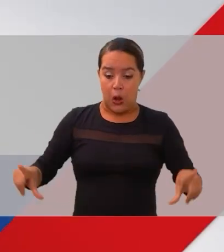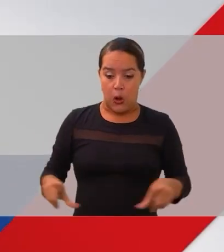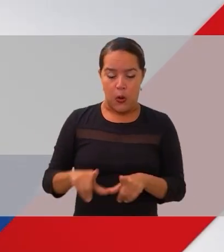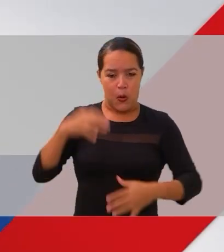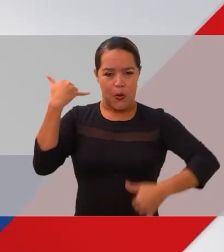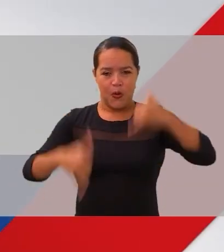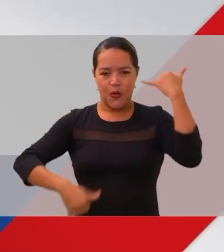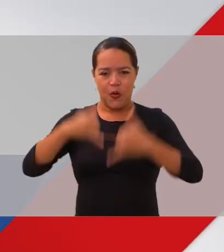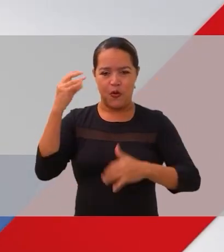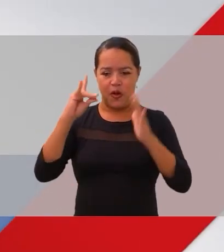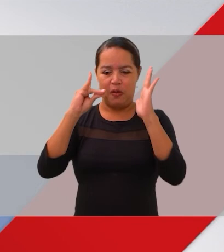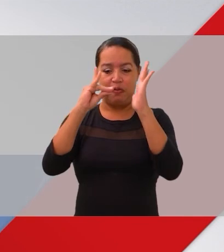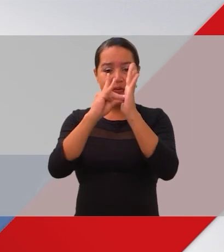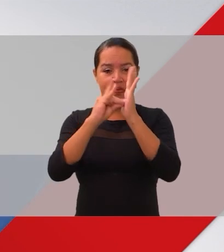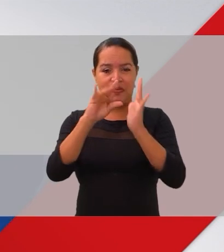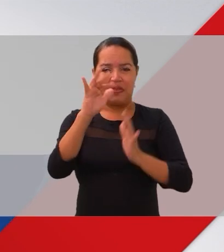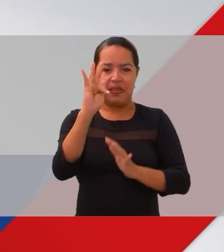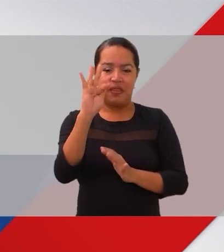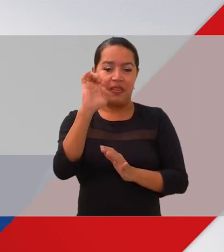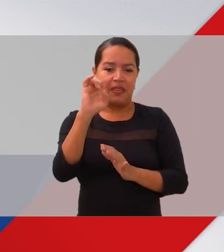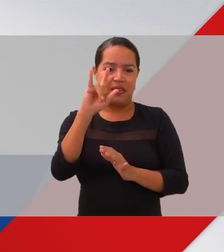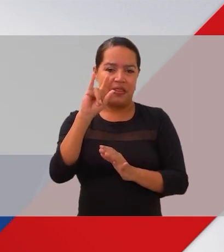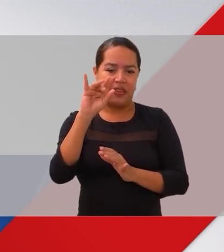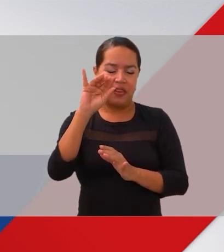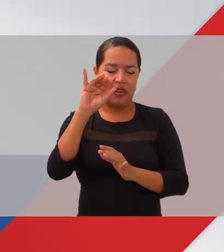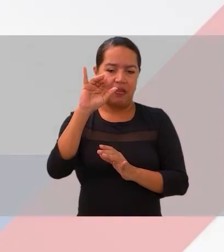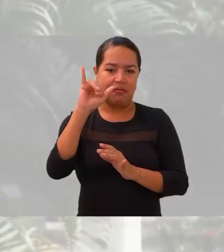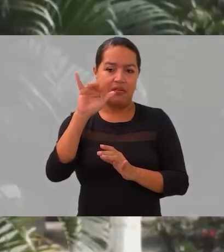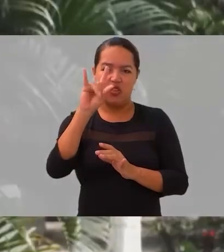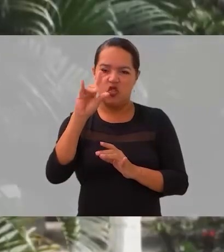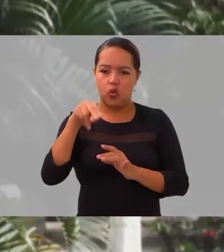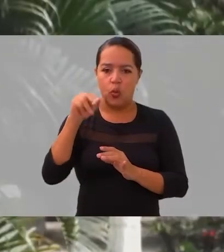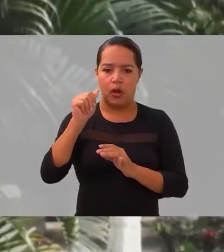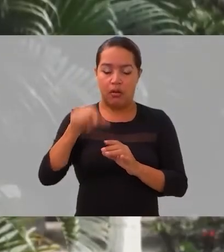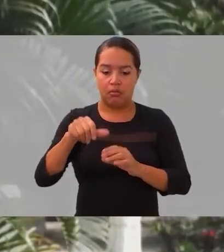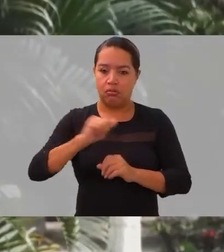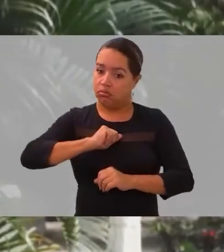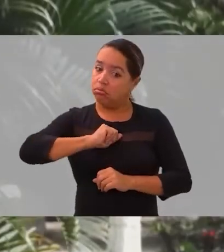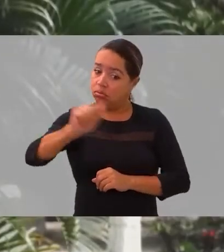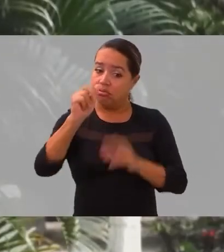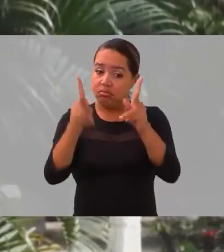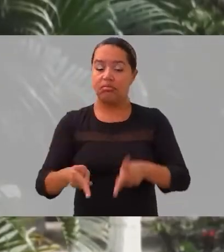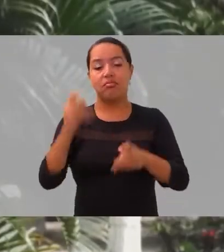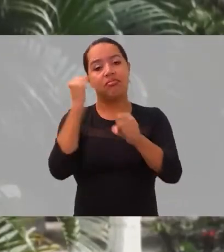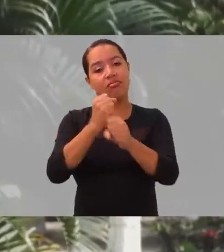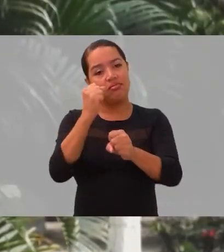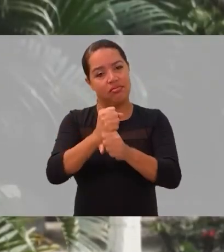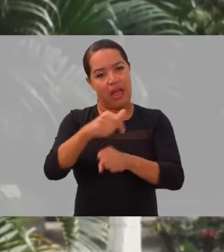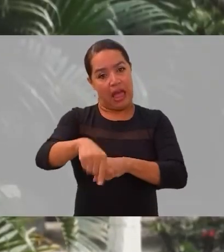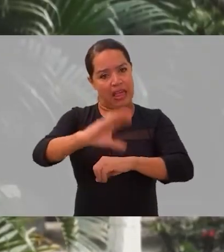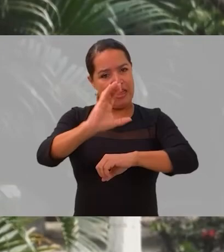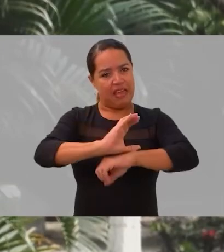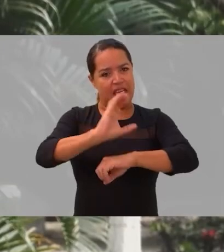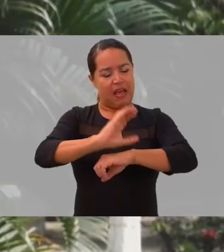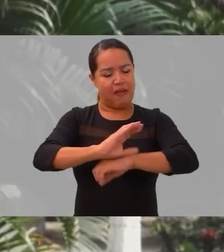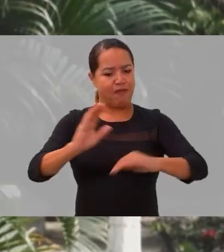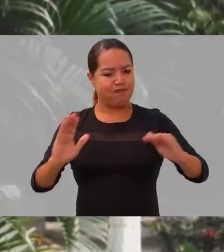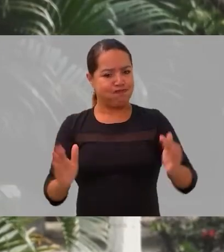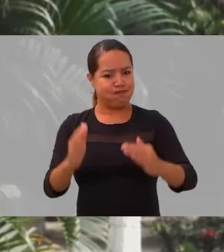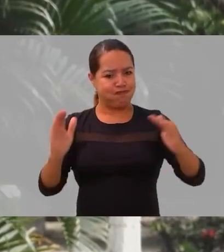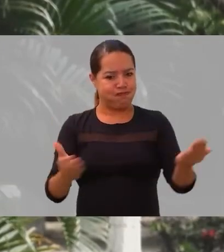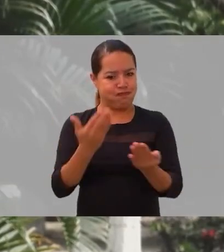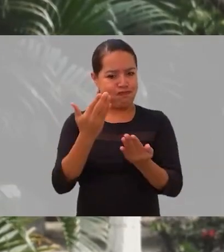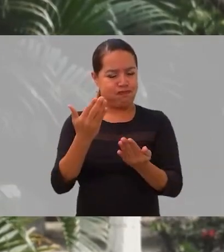Centro Recreacional Teyuna La recreación es un derecho del trabajador y Cajamag